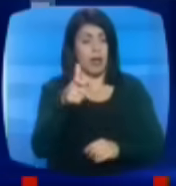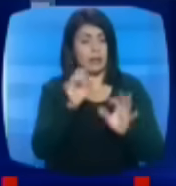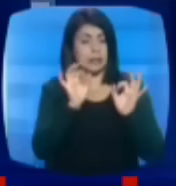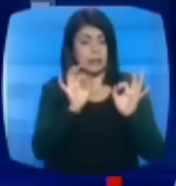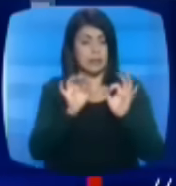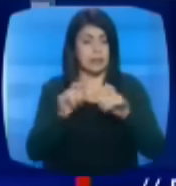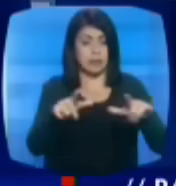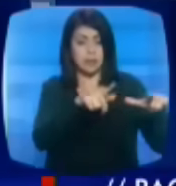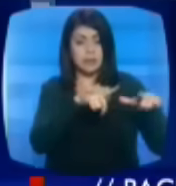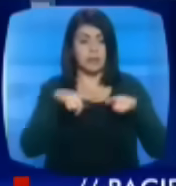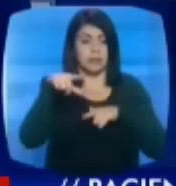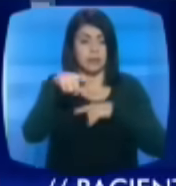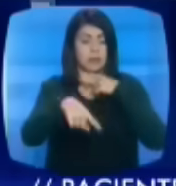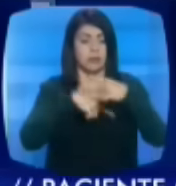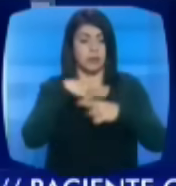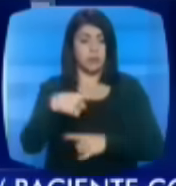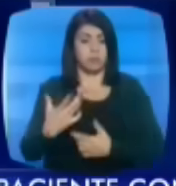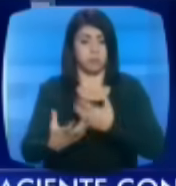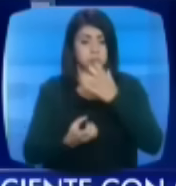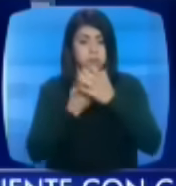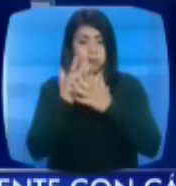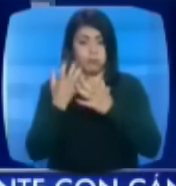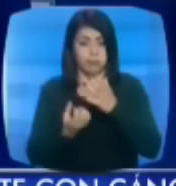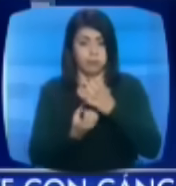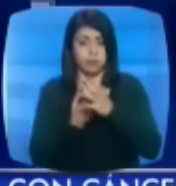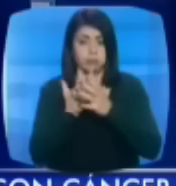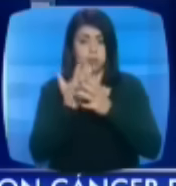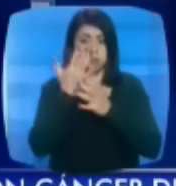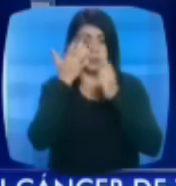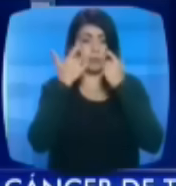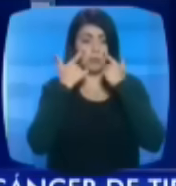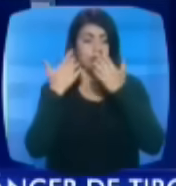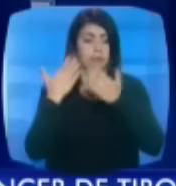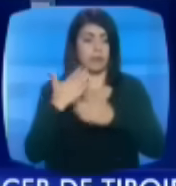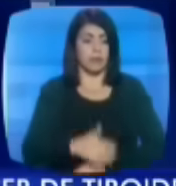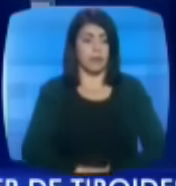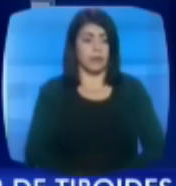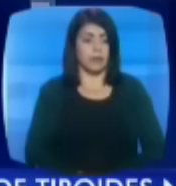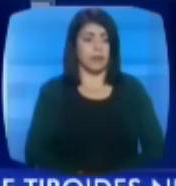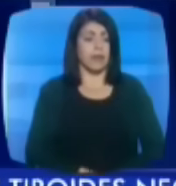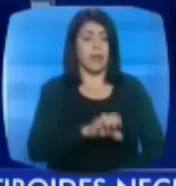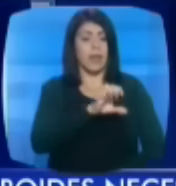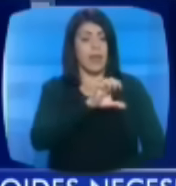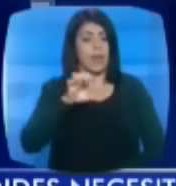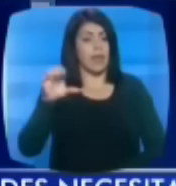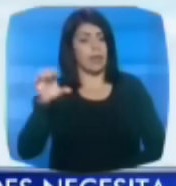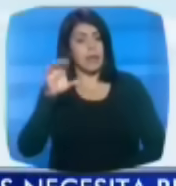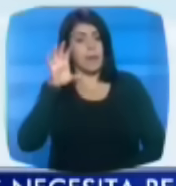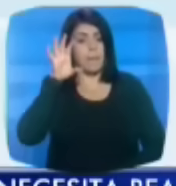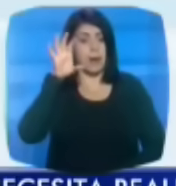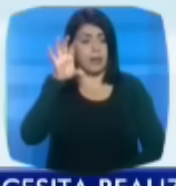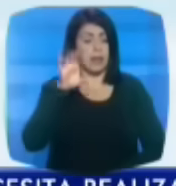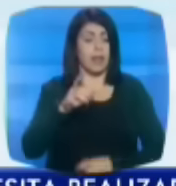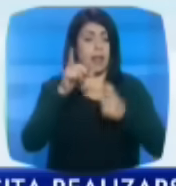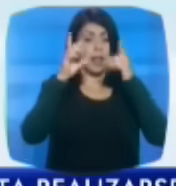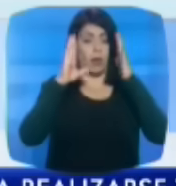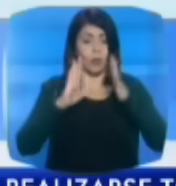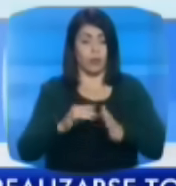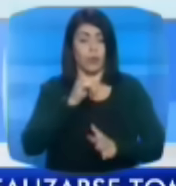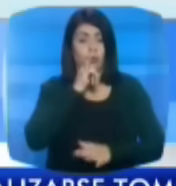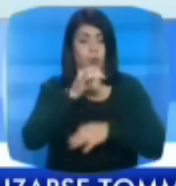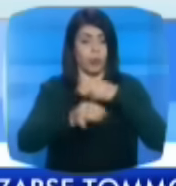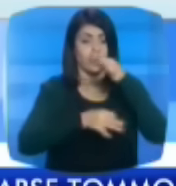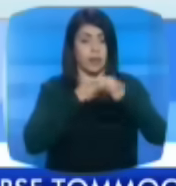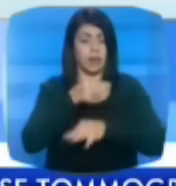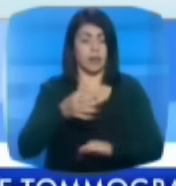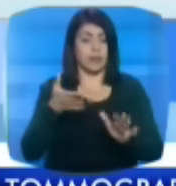exclusión delimitada tras la erupción del volcán Lewotobi Laki-Laki en el este del país. Las autoridades